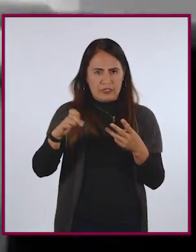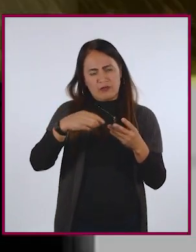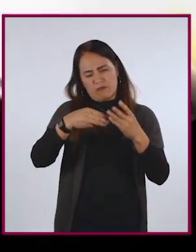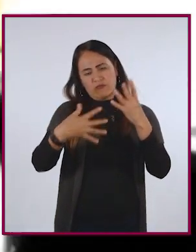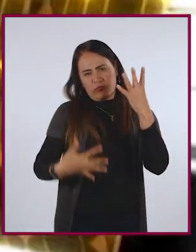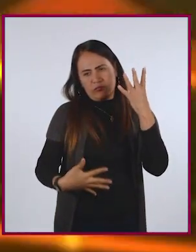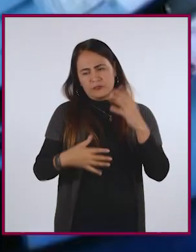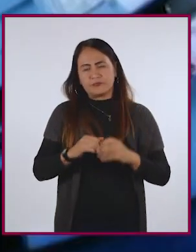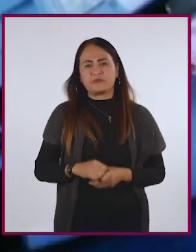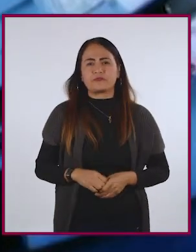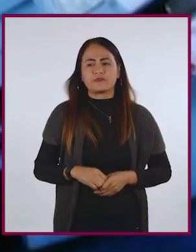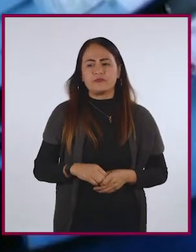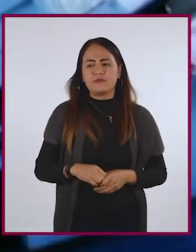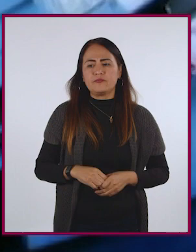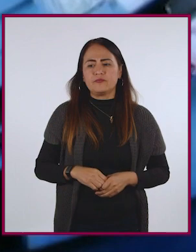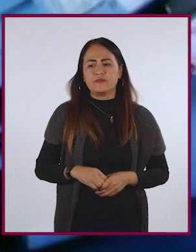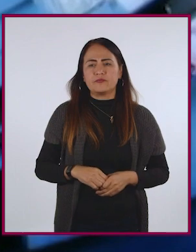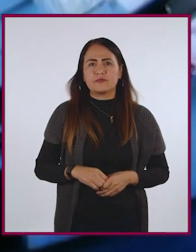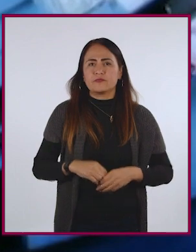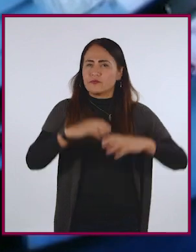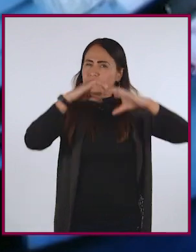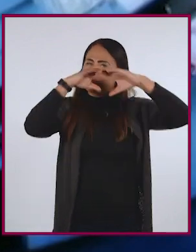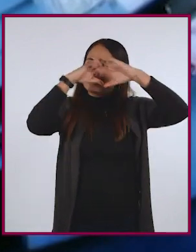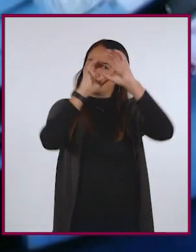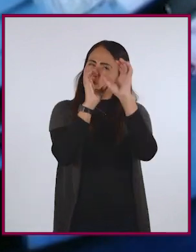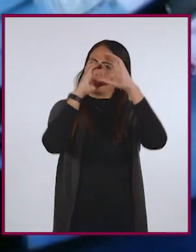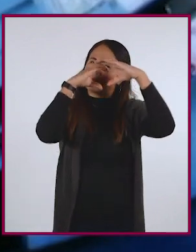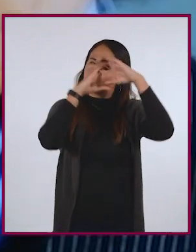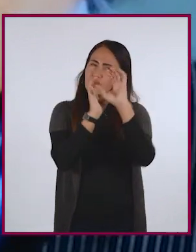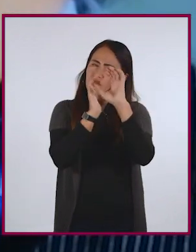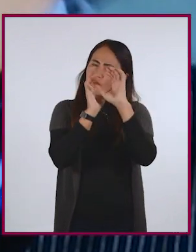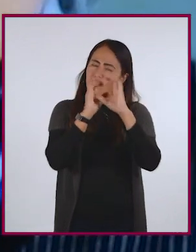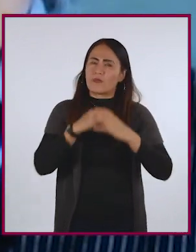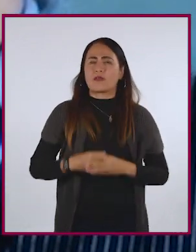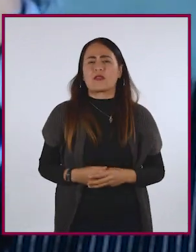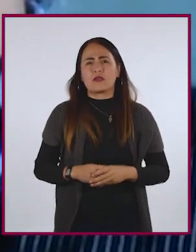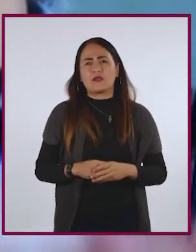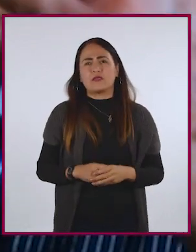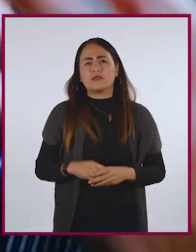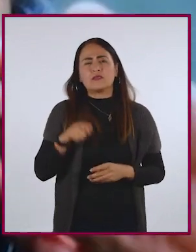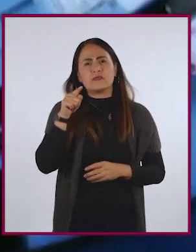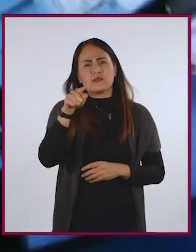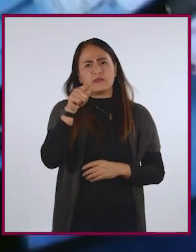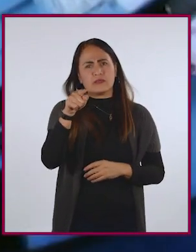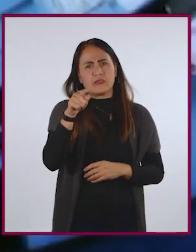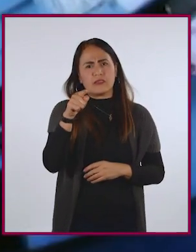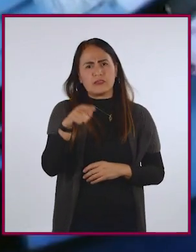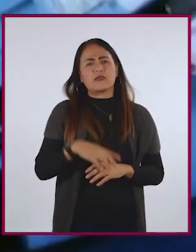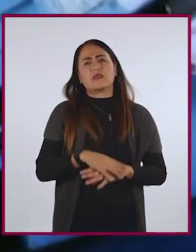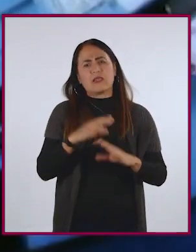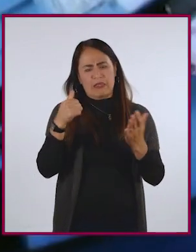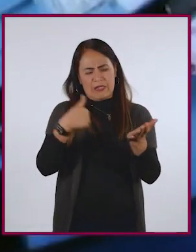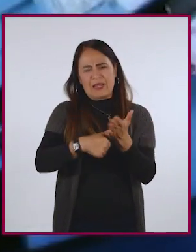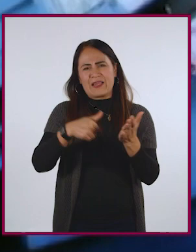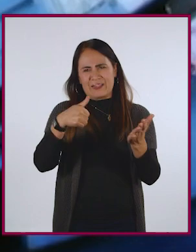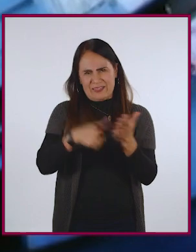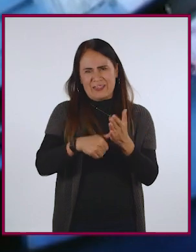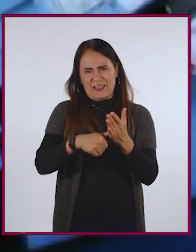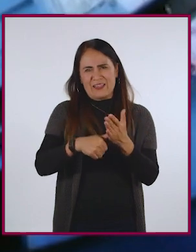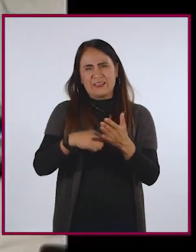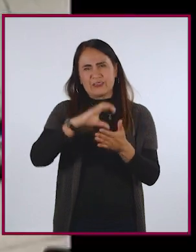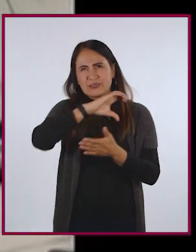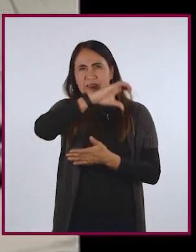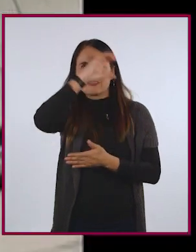entre otros. El telescopio que junto a lo que se llamó el telescopio de la Carta del